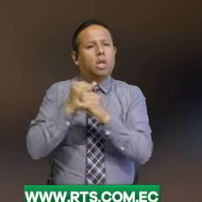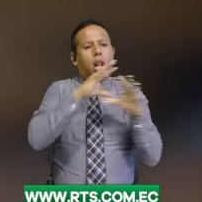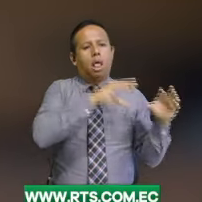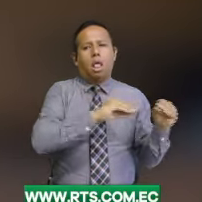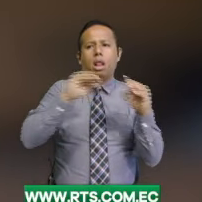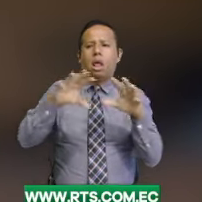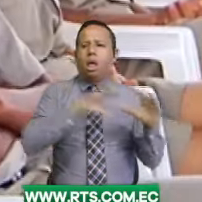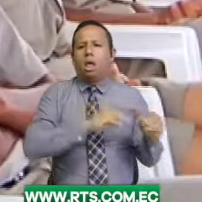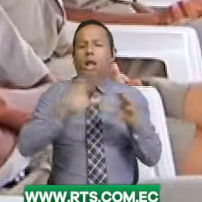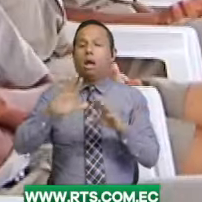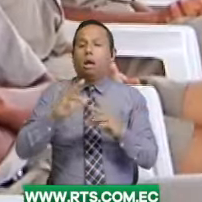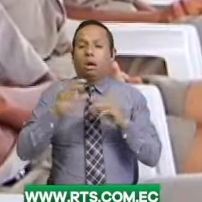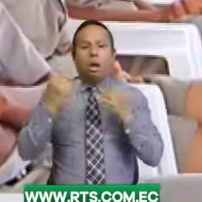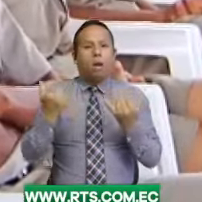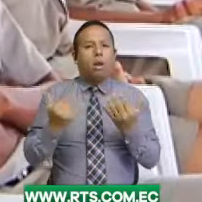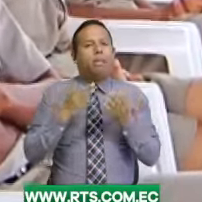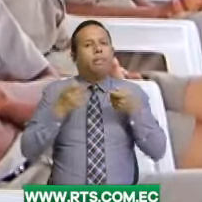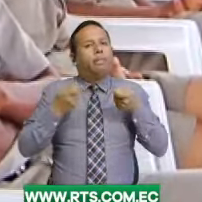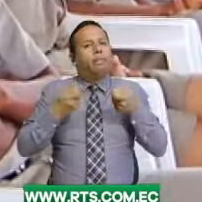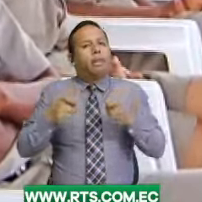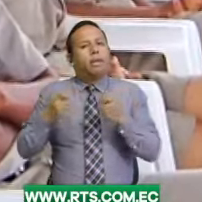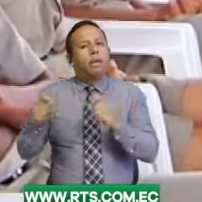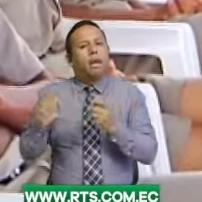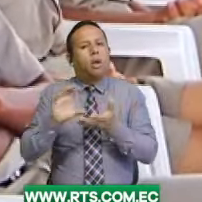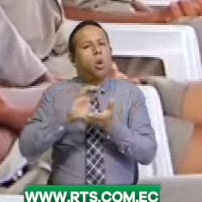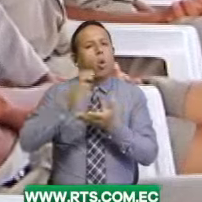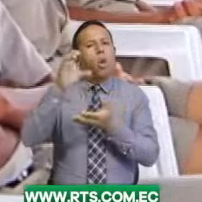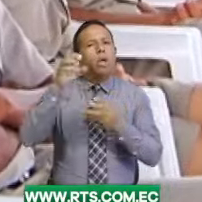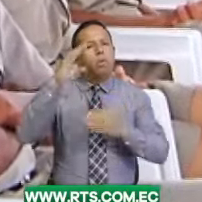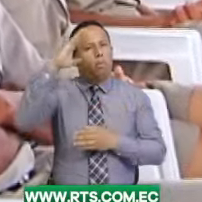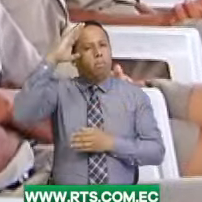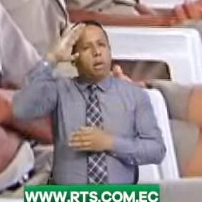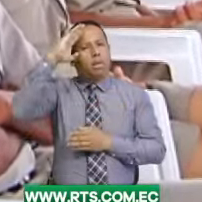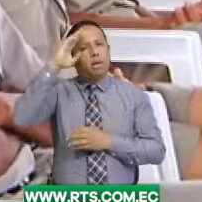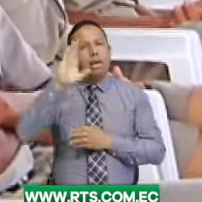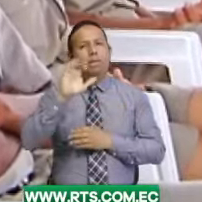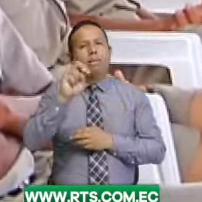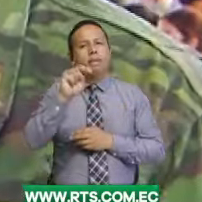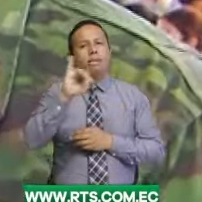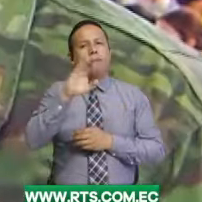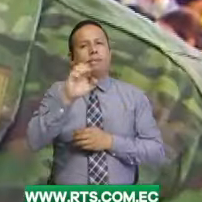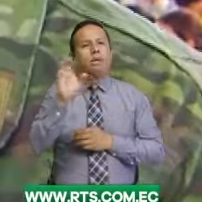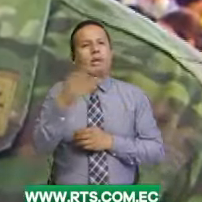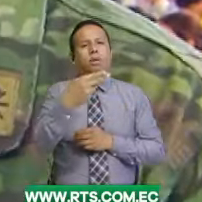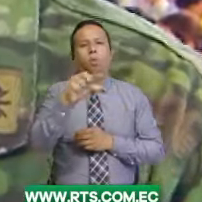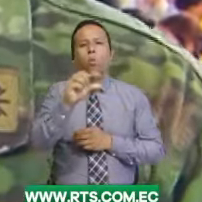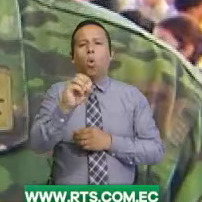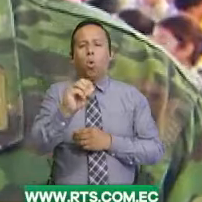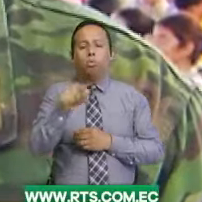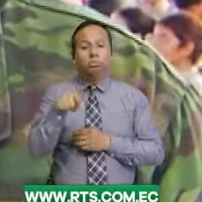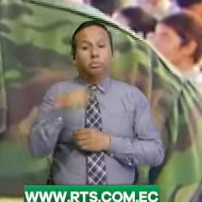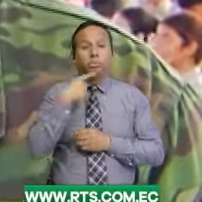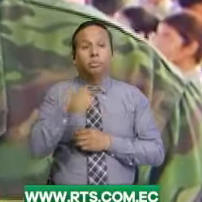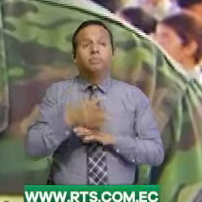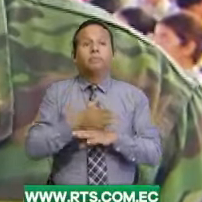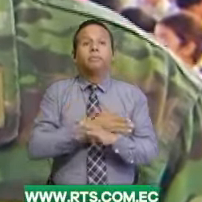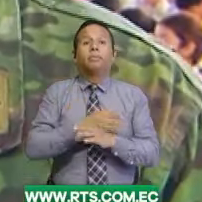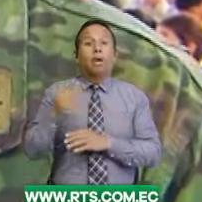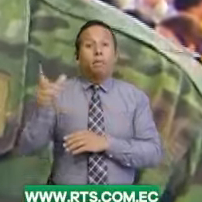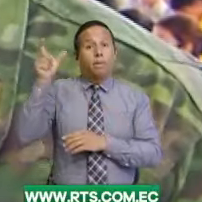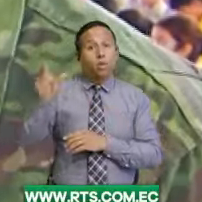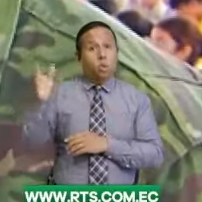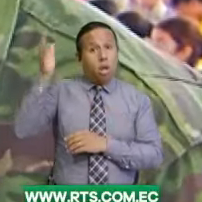Migraciones efectuó un taller en el Colegio Militar Teniente Hugo Ortiz. Como la captación, como estaba hablando el